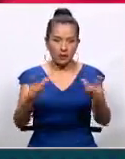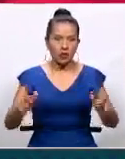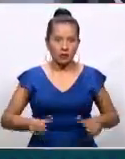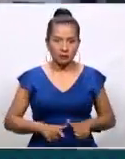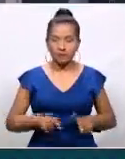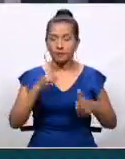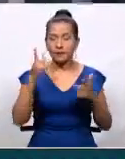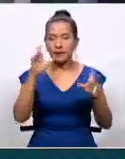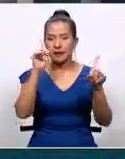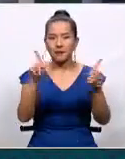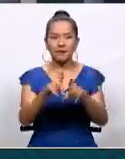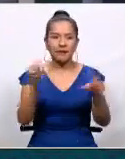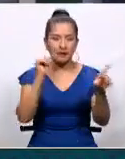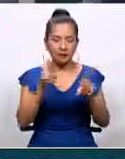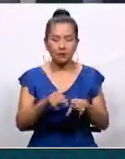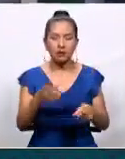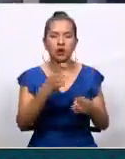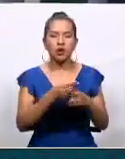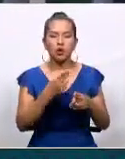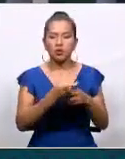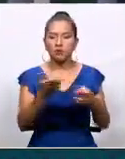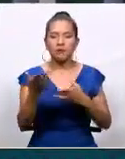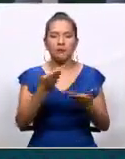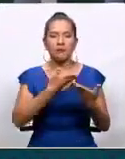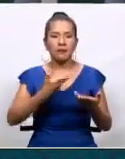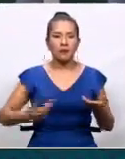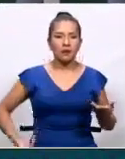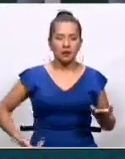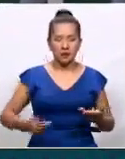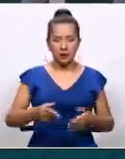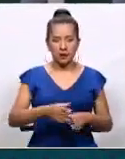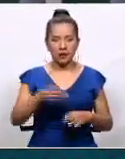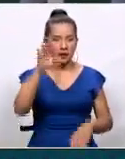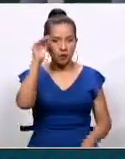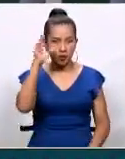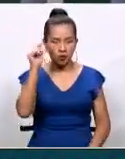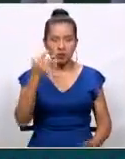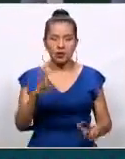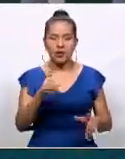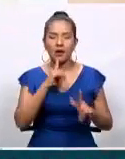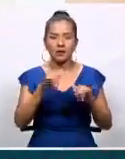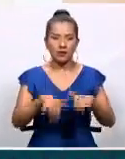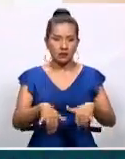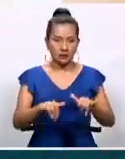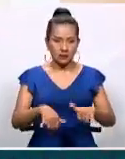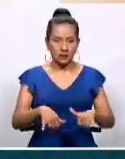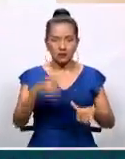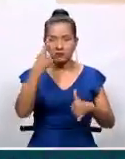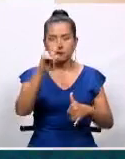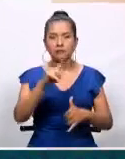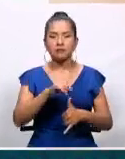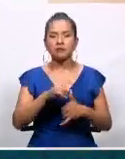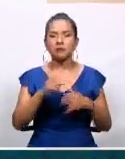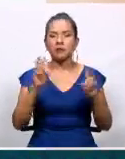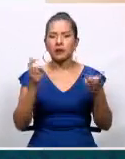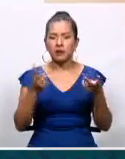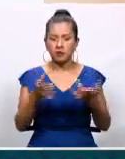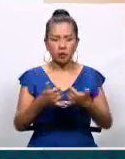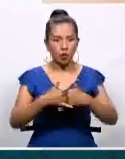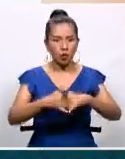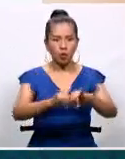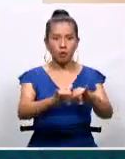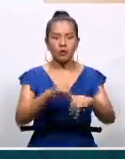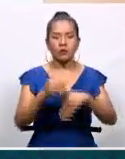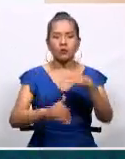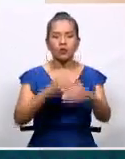y hermanos, a nombre del presidente Lucho, estamos aquí para continuar con